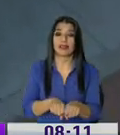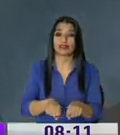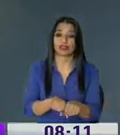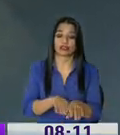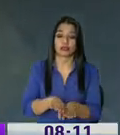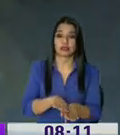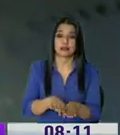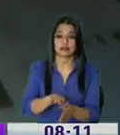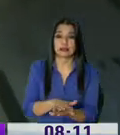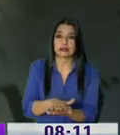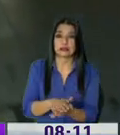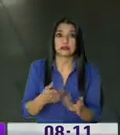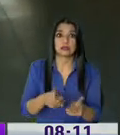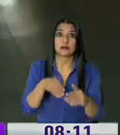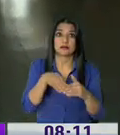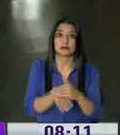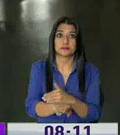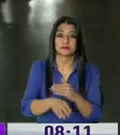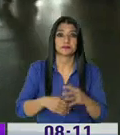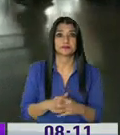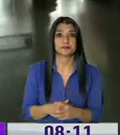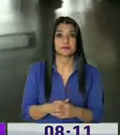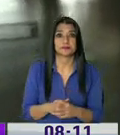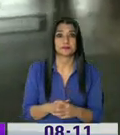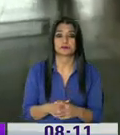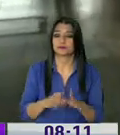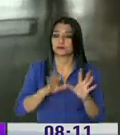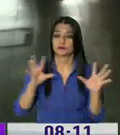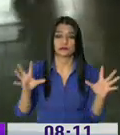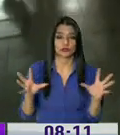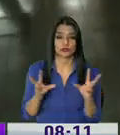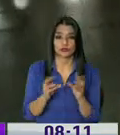podrán ingresar a este lugar. Este trámite lo hacen todos,